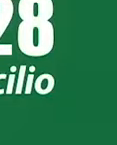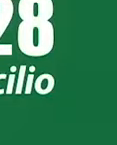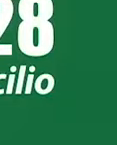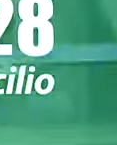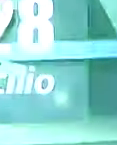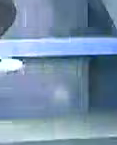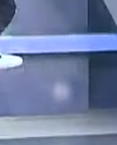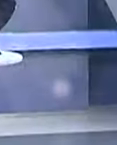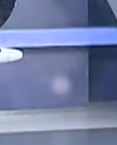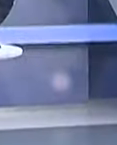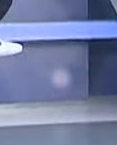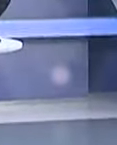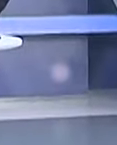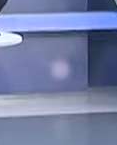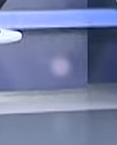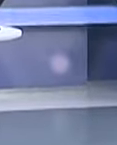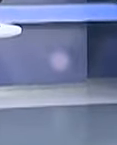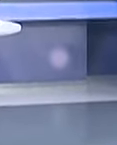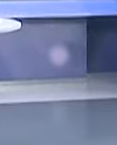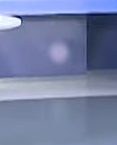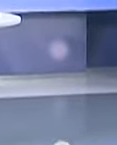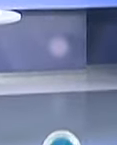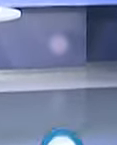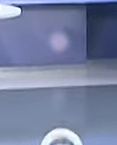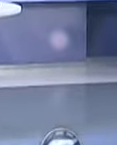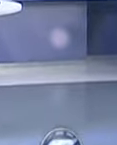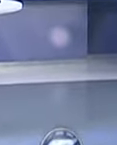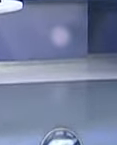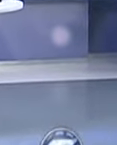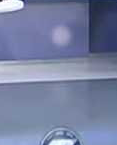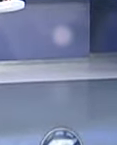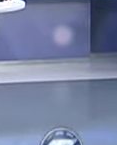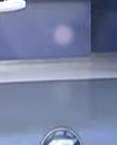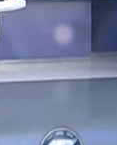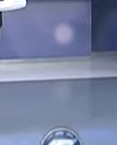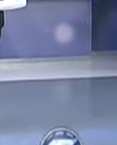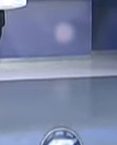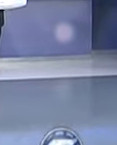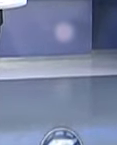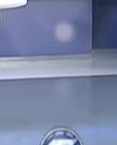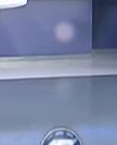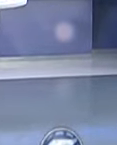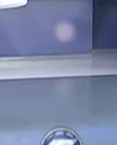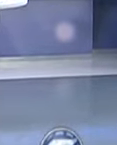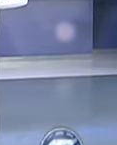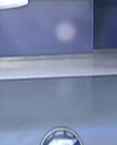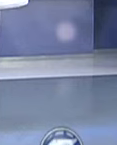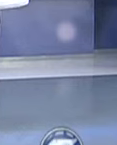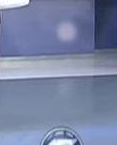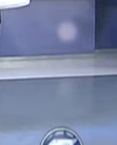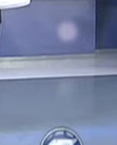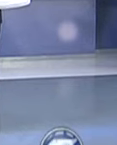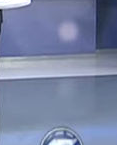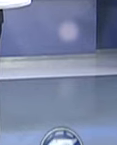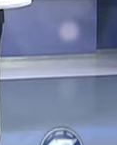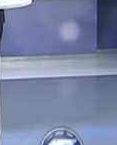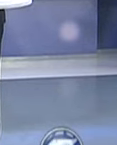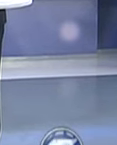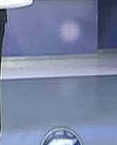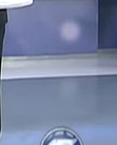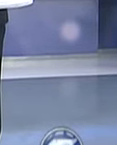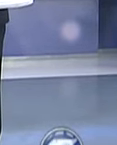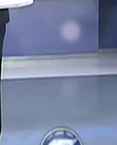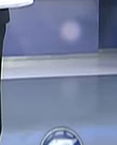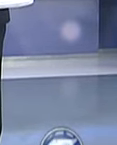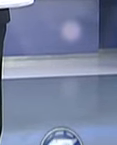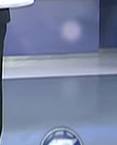Noti7. ¿Qué tal? ¿Cómo están todos? Muy buenas noches. Bienvenidos a las noticias de este domingo 9 de agosto del año 2020, Día